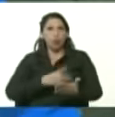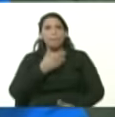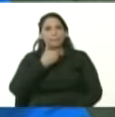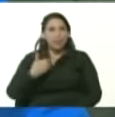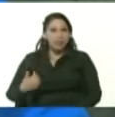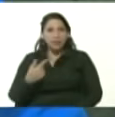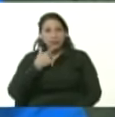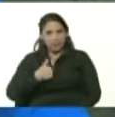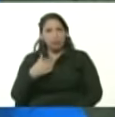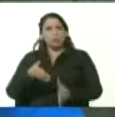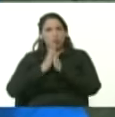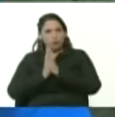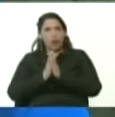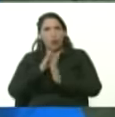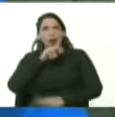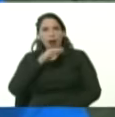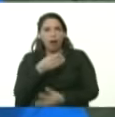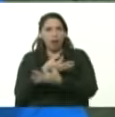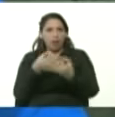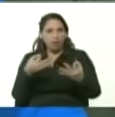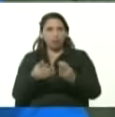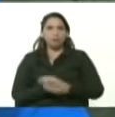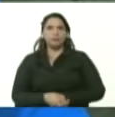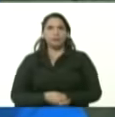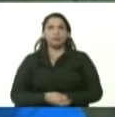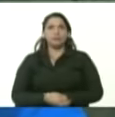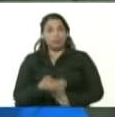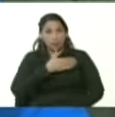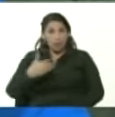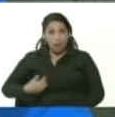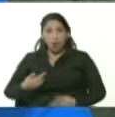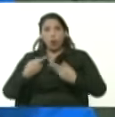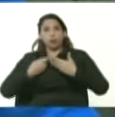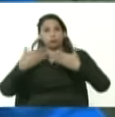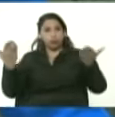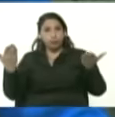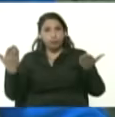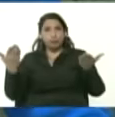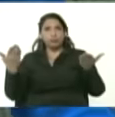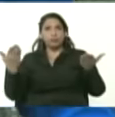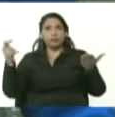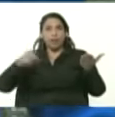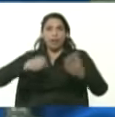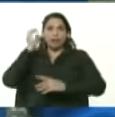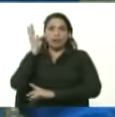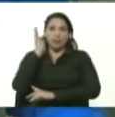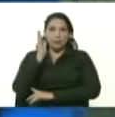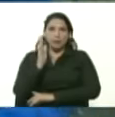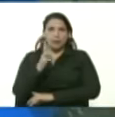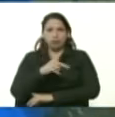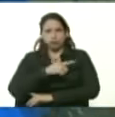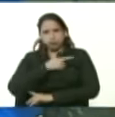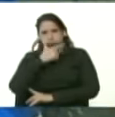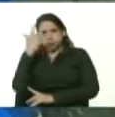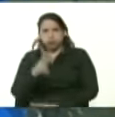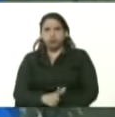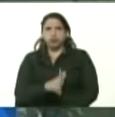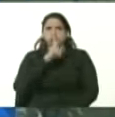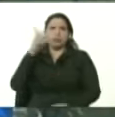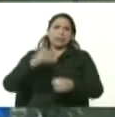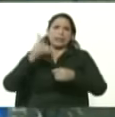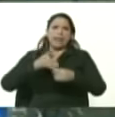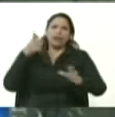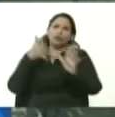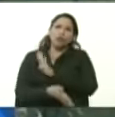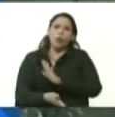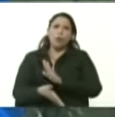mi saludo. Quiero compartir con esta asamblea aterradores datos sobre la